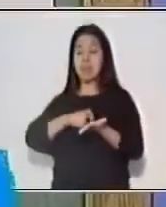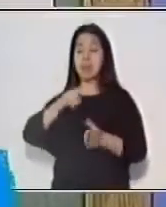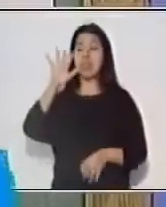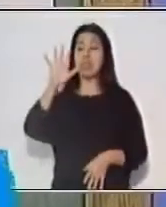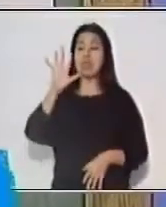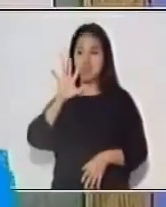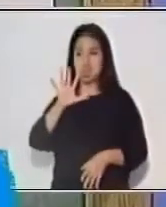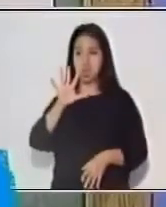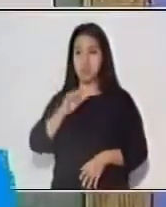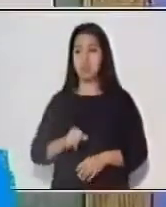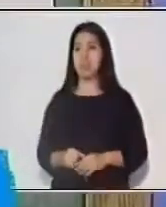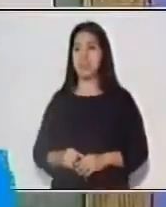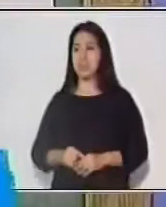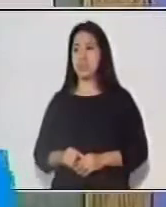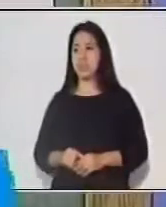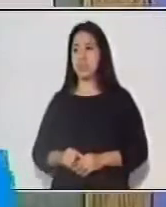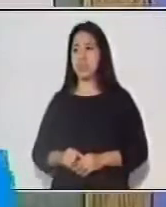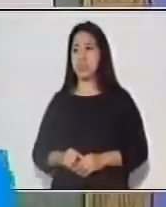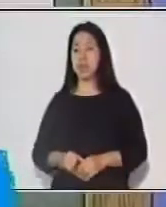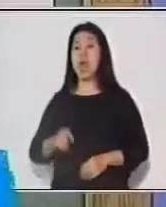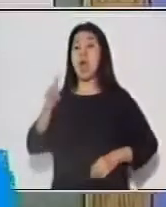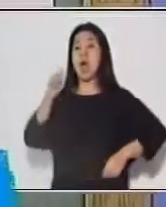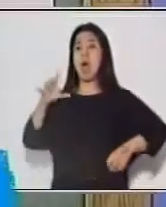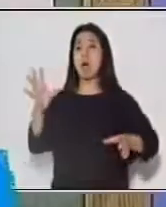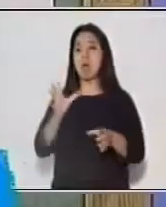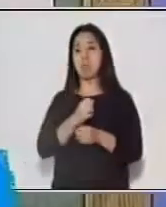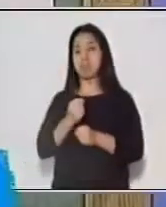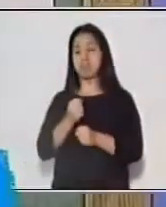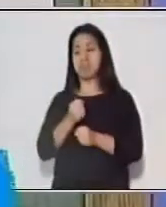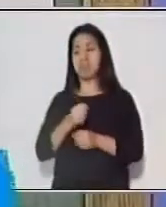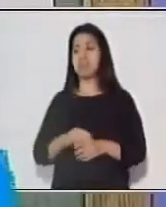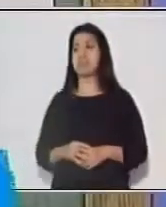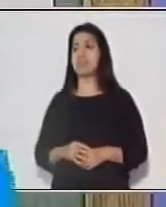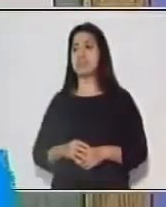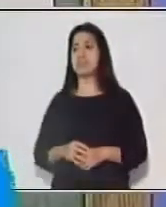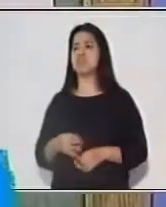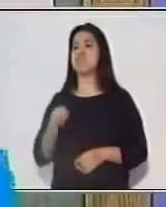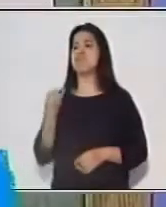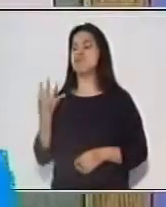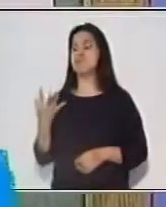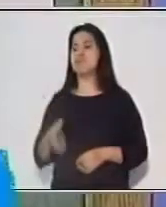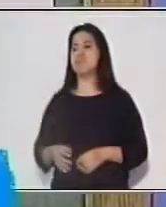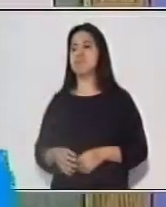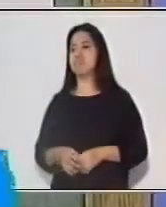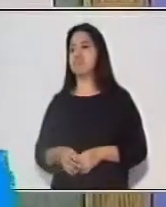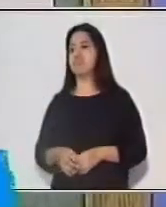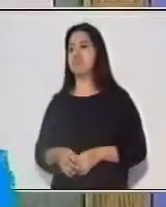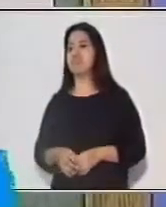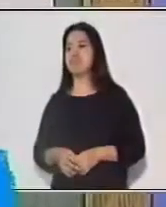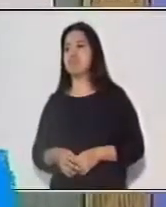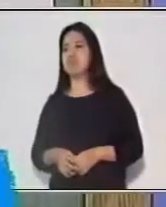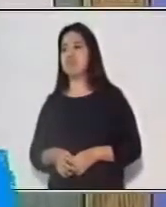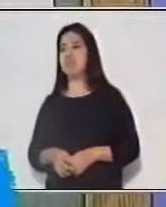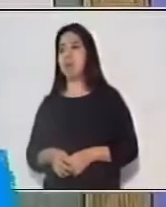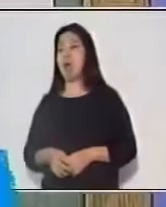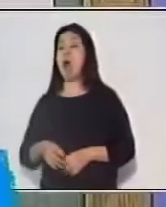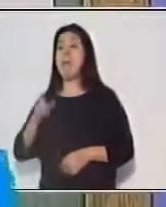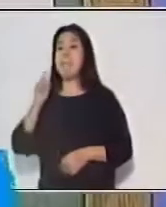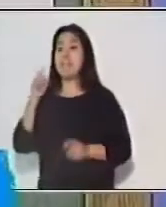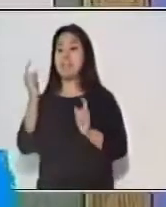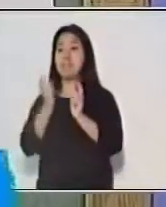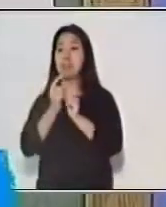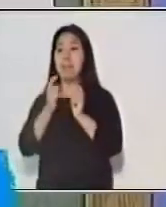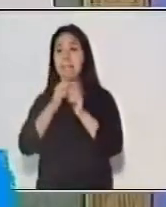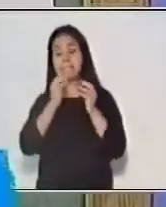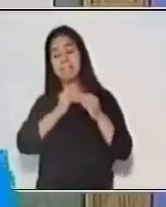21.147.5. Entonces, ahora, utilizando nuestra calculadora, vamos a encontrar que la mayor distancia sería